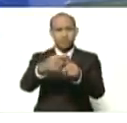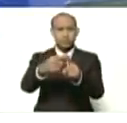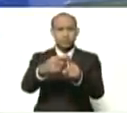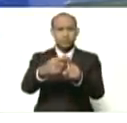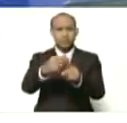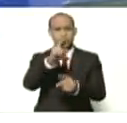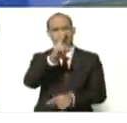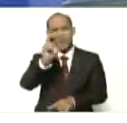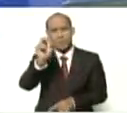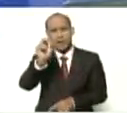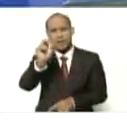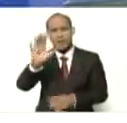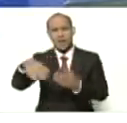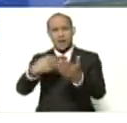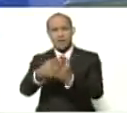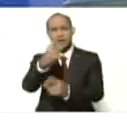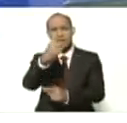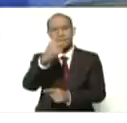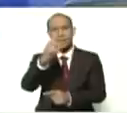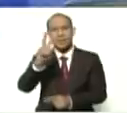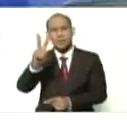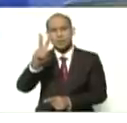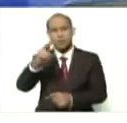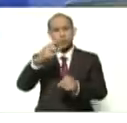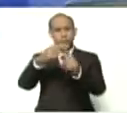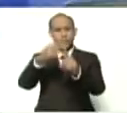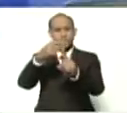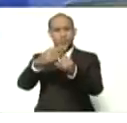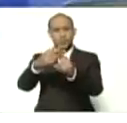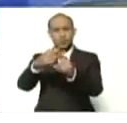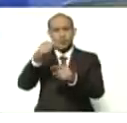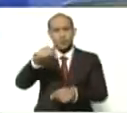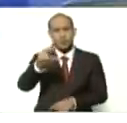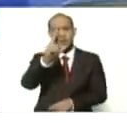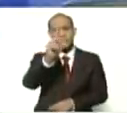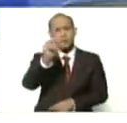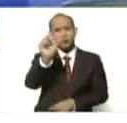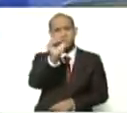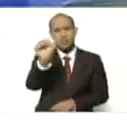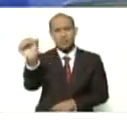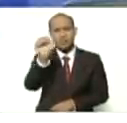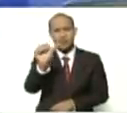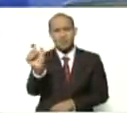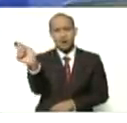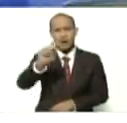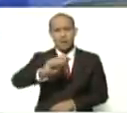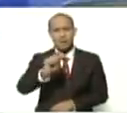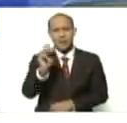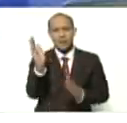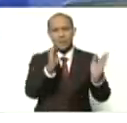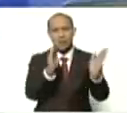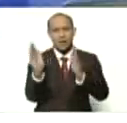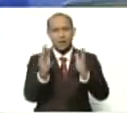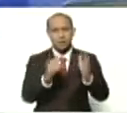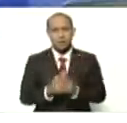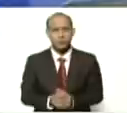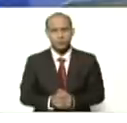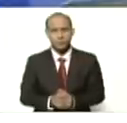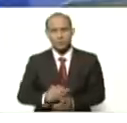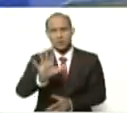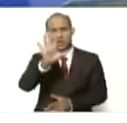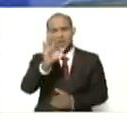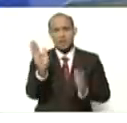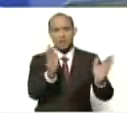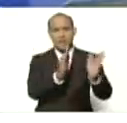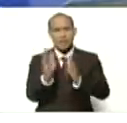de 20 a 21 casos por 100.000 habitantes durante esta segunda semana del mes de marzo desde la quinta semana